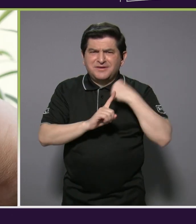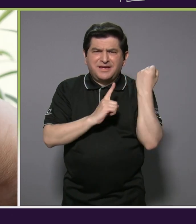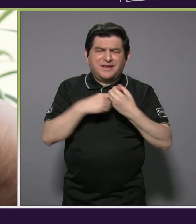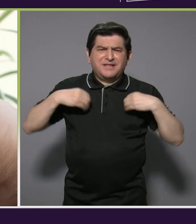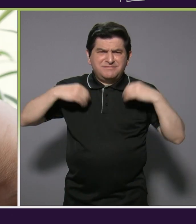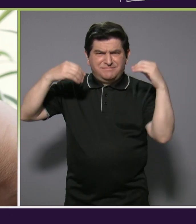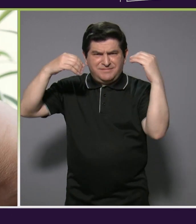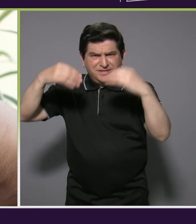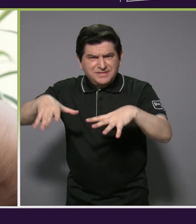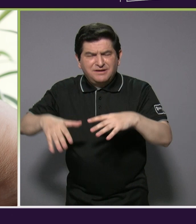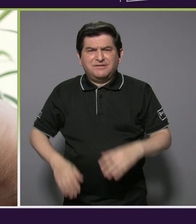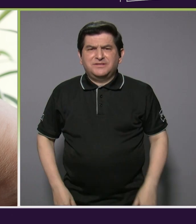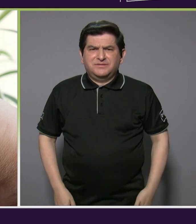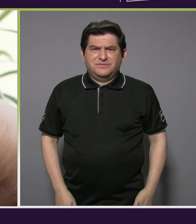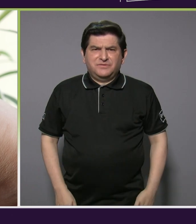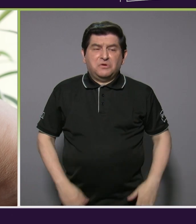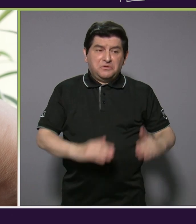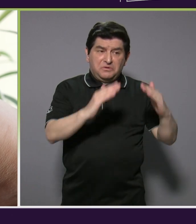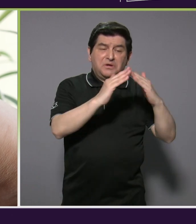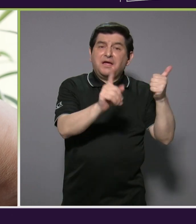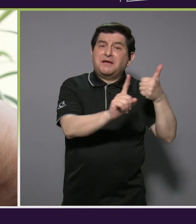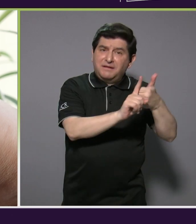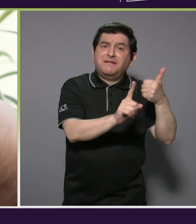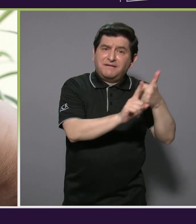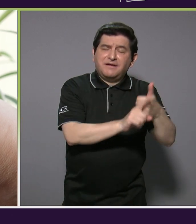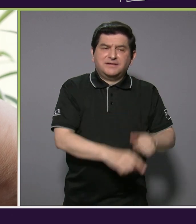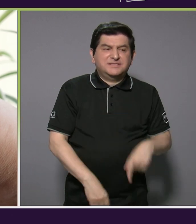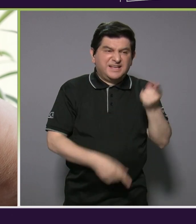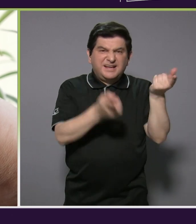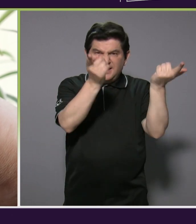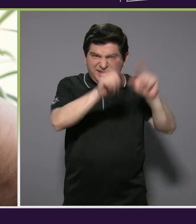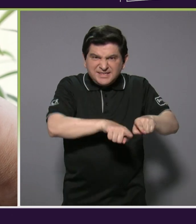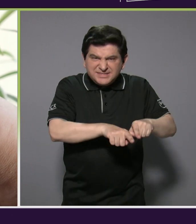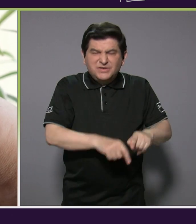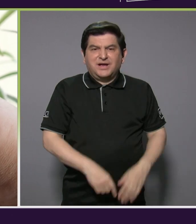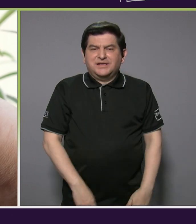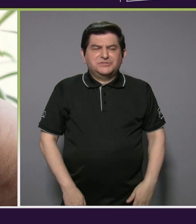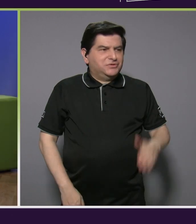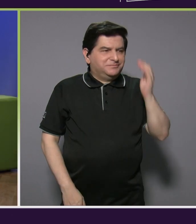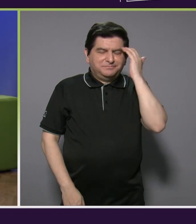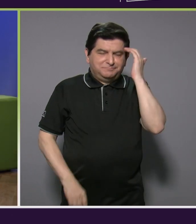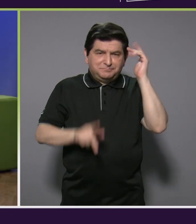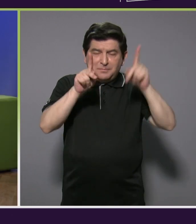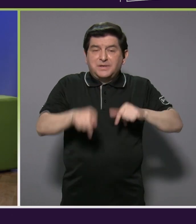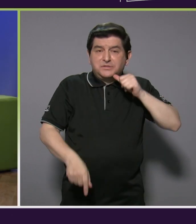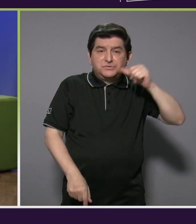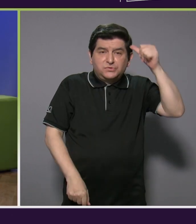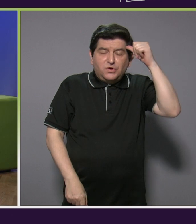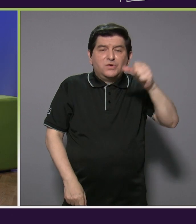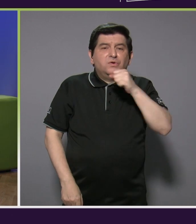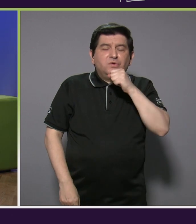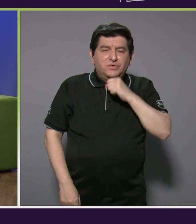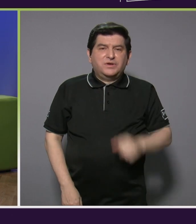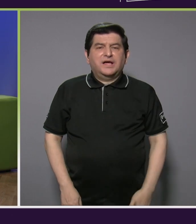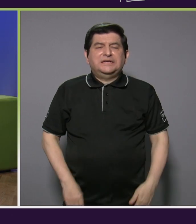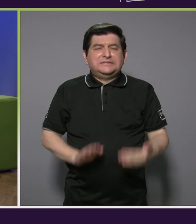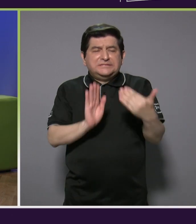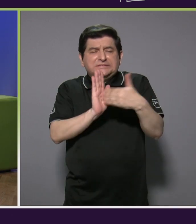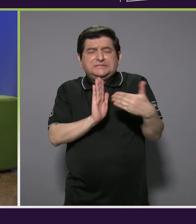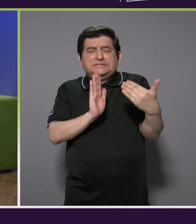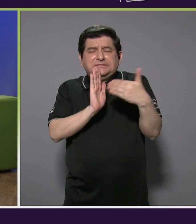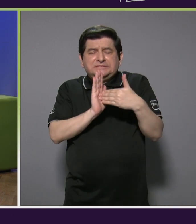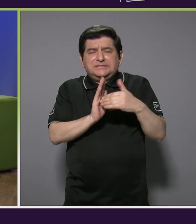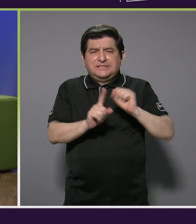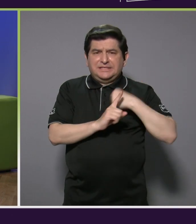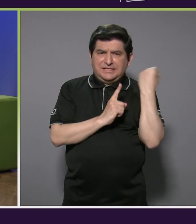también en el hogar, ¿verdad?, que esos casos a veces no se conocen y la persona adulta mayor está sufriendo esta situación.